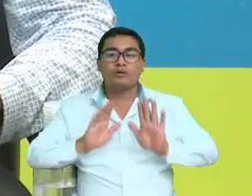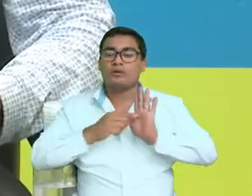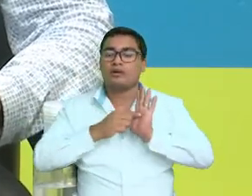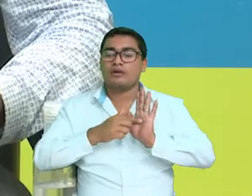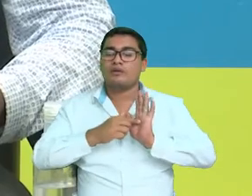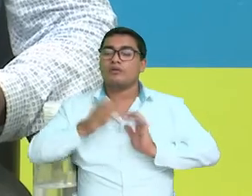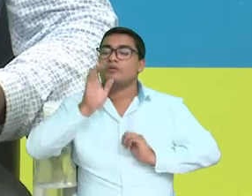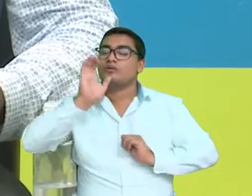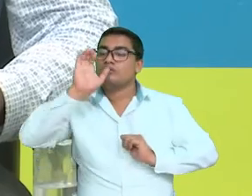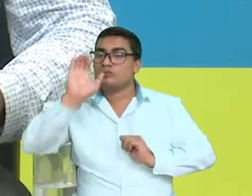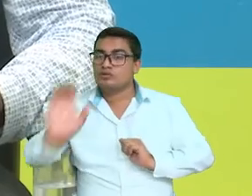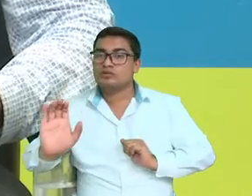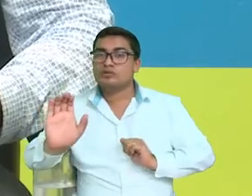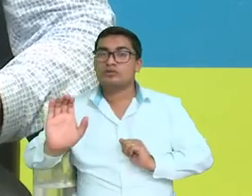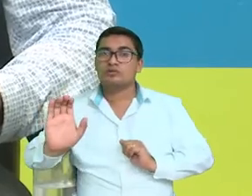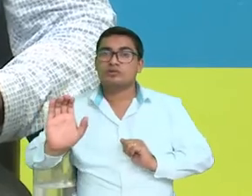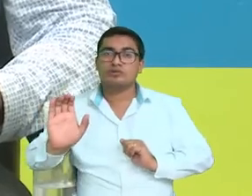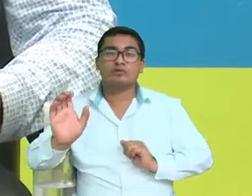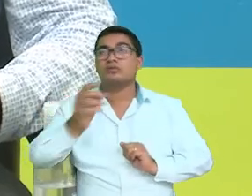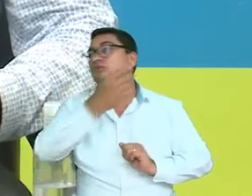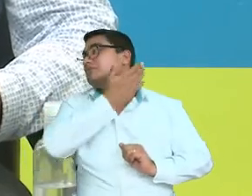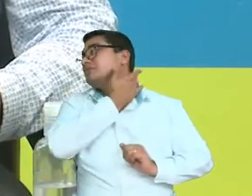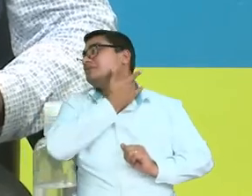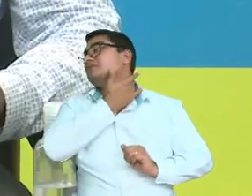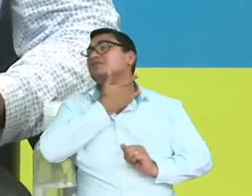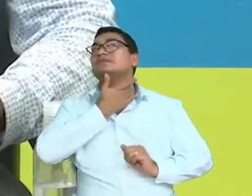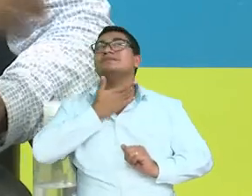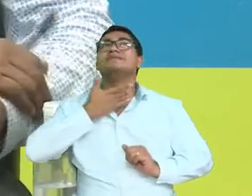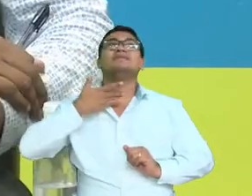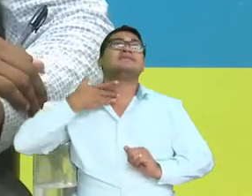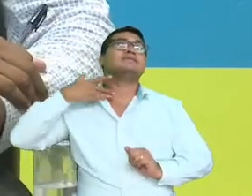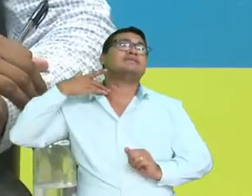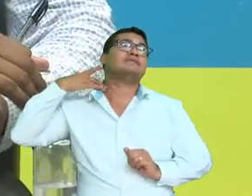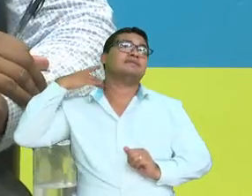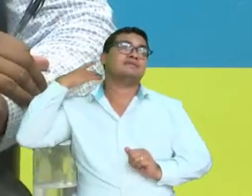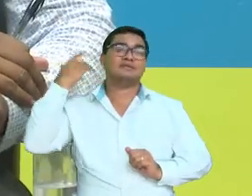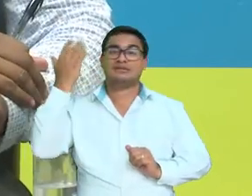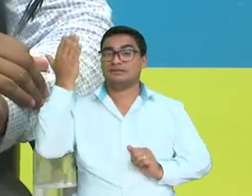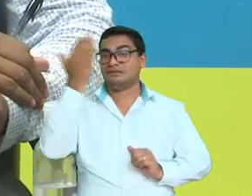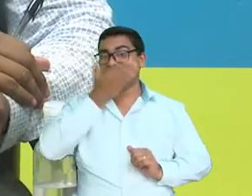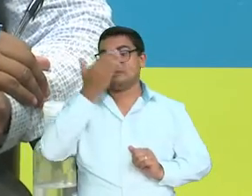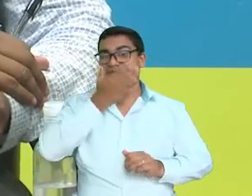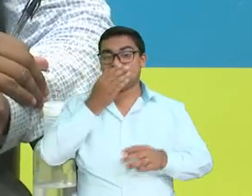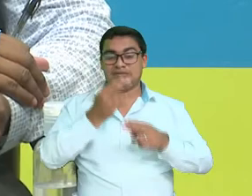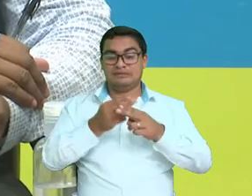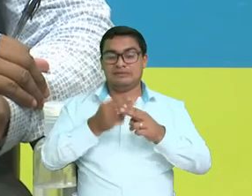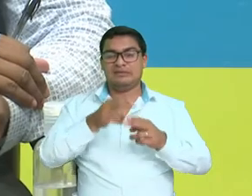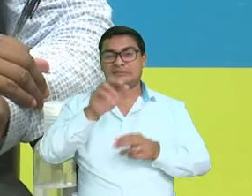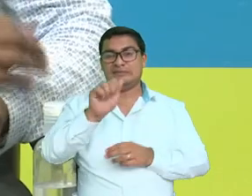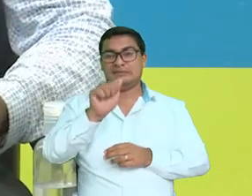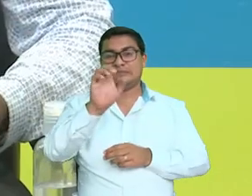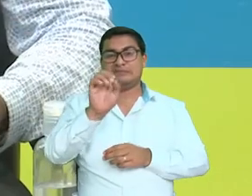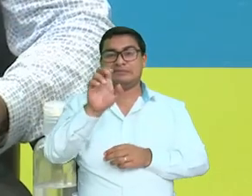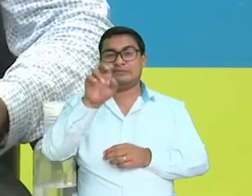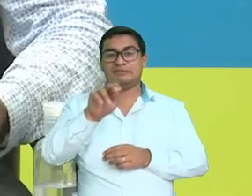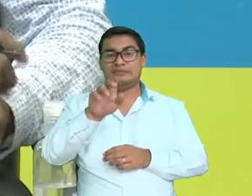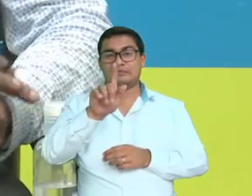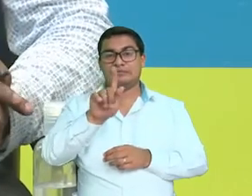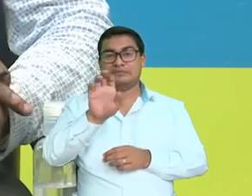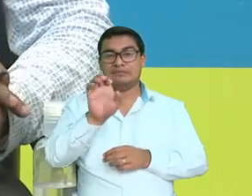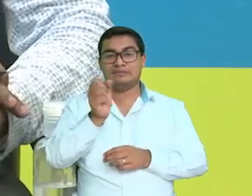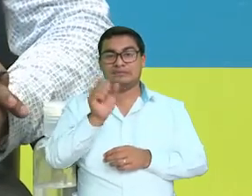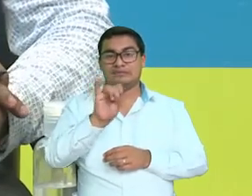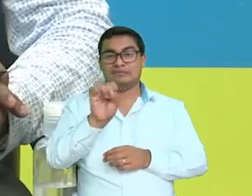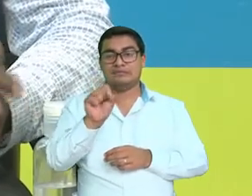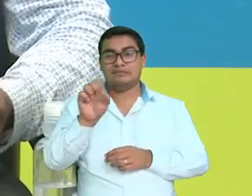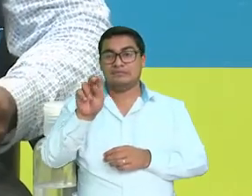niños miremos que tiene como negrito en el cuello. Esto dice el doctor que se llama acontesis negrica. Y es una señal